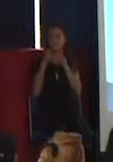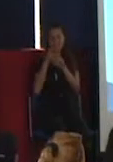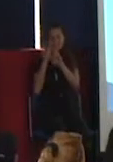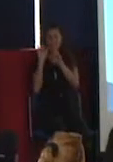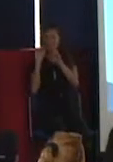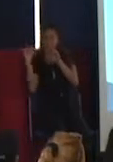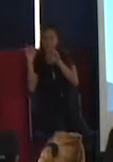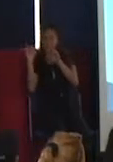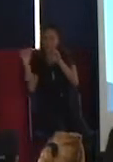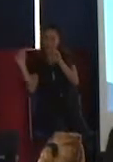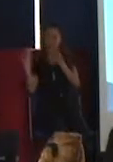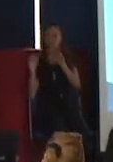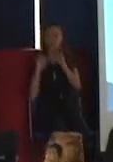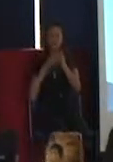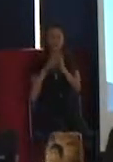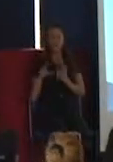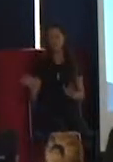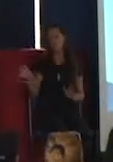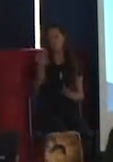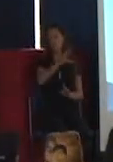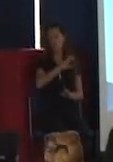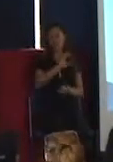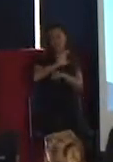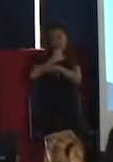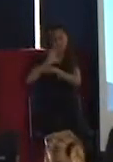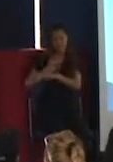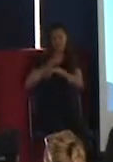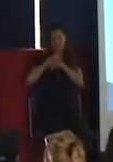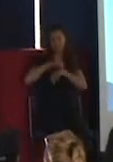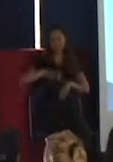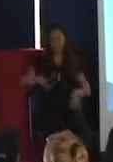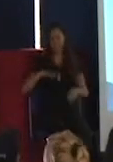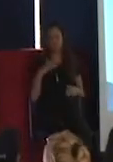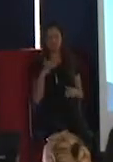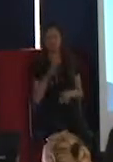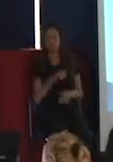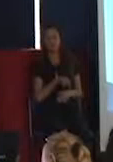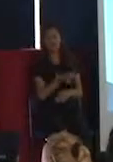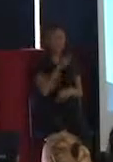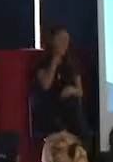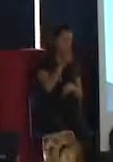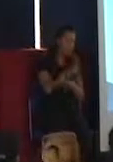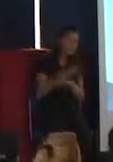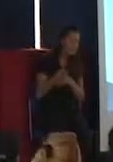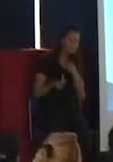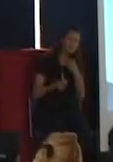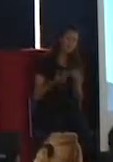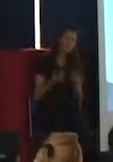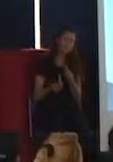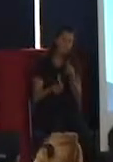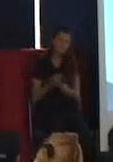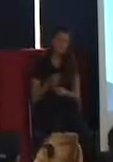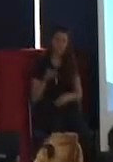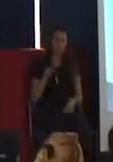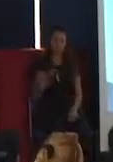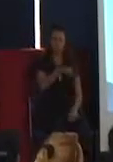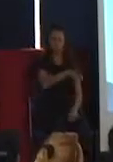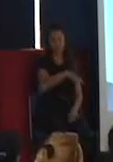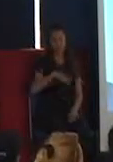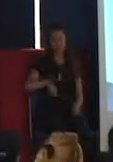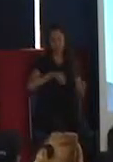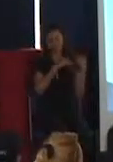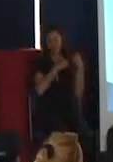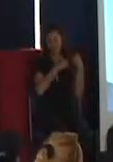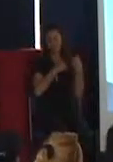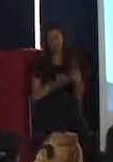IAS, entonces ya todas las entidades públicas empiezan a mirar qué es lo que están haciendo y cómo lo están haciendo, ¿cierto? Entonces es como